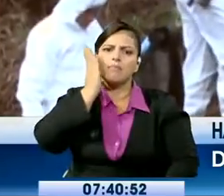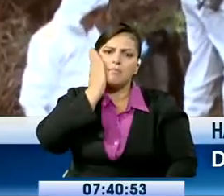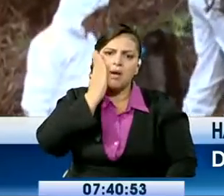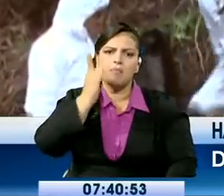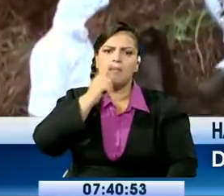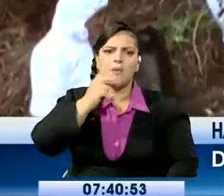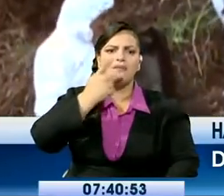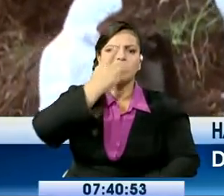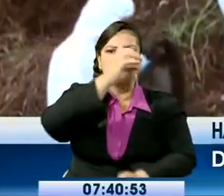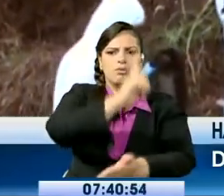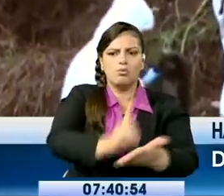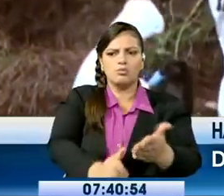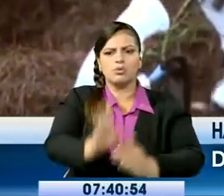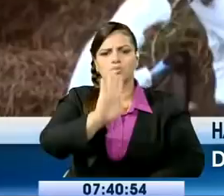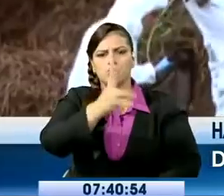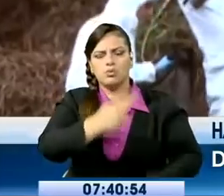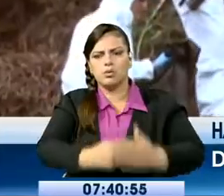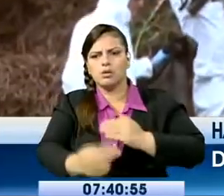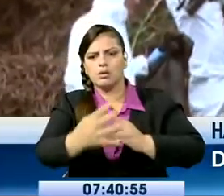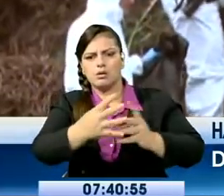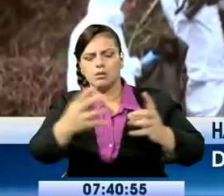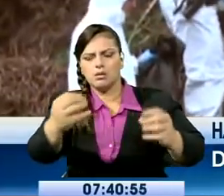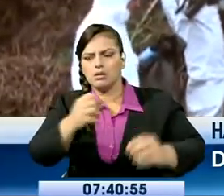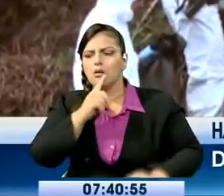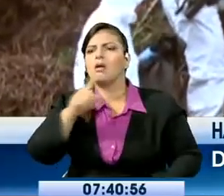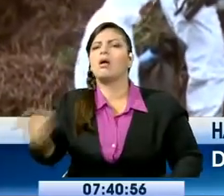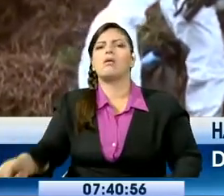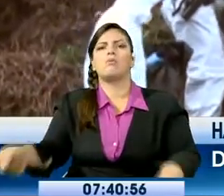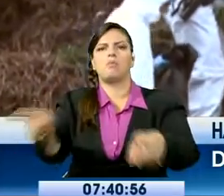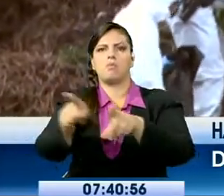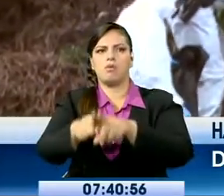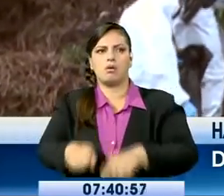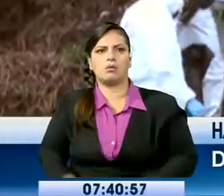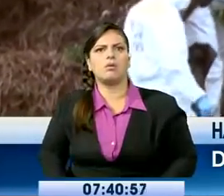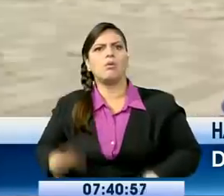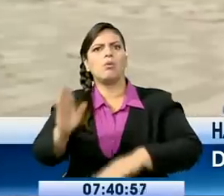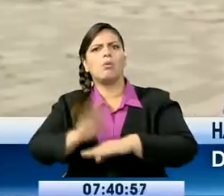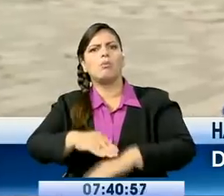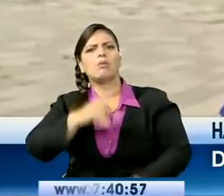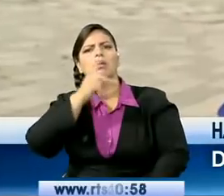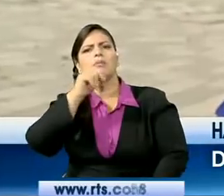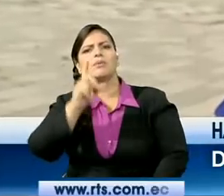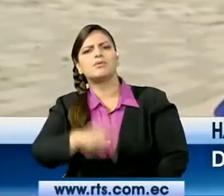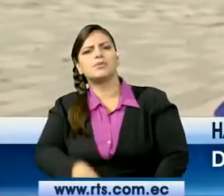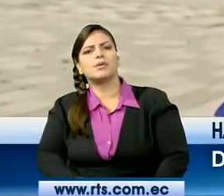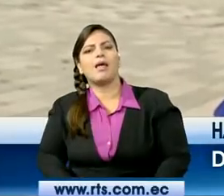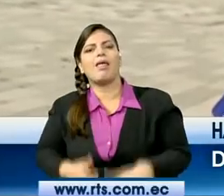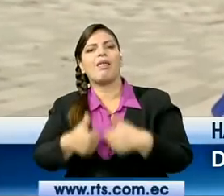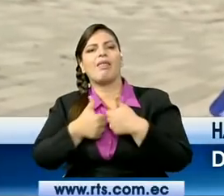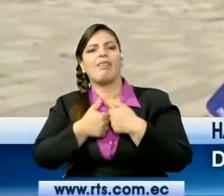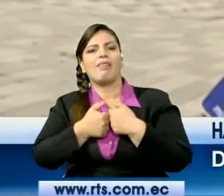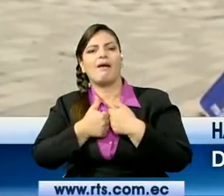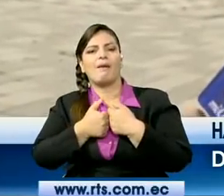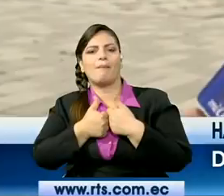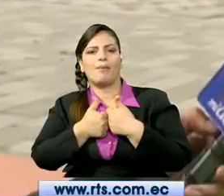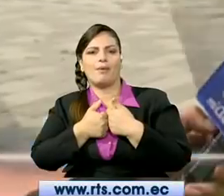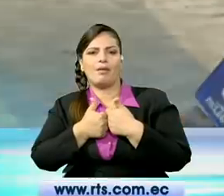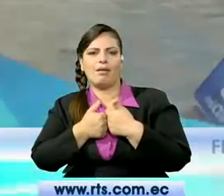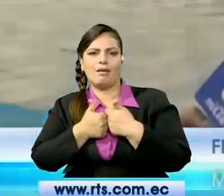principal sospechoso de la muerte, convirtiéndose así en otro caso de femicidio. Estaría vinculada